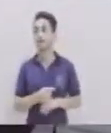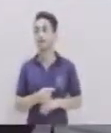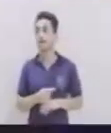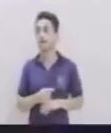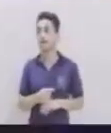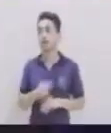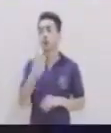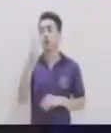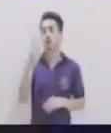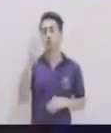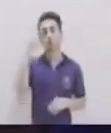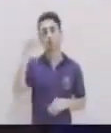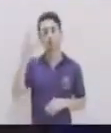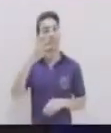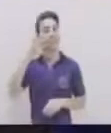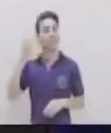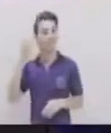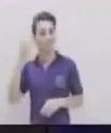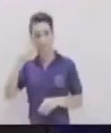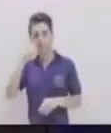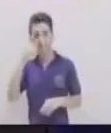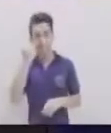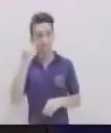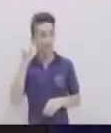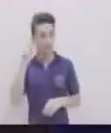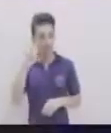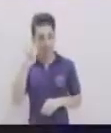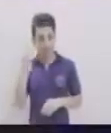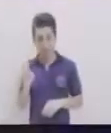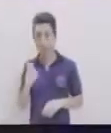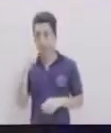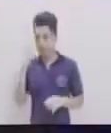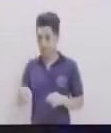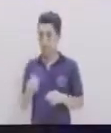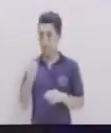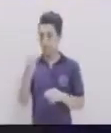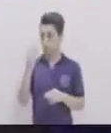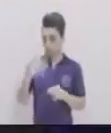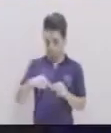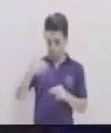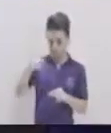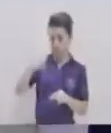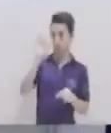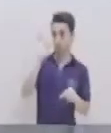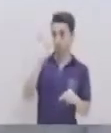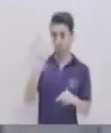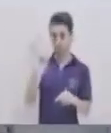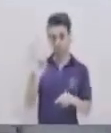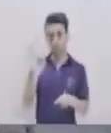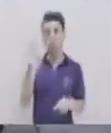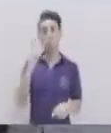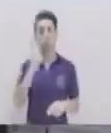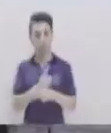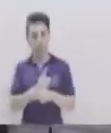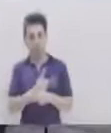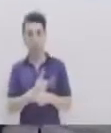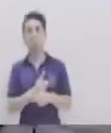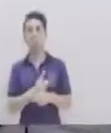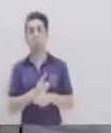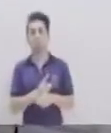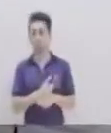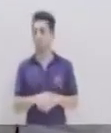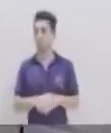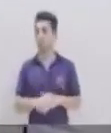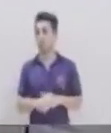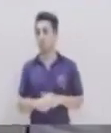el número 2, que tiene el tigre. Me ubico entonces en el número 2. Me voy en el número 2